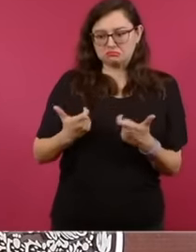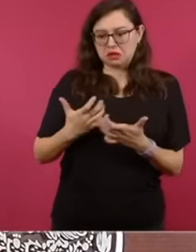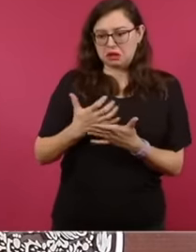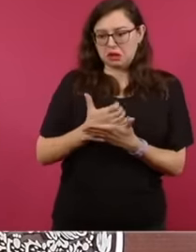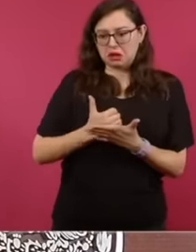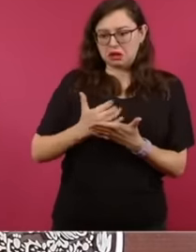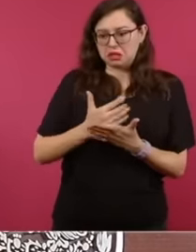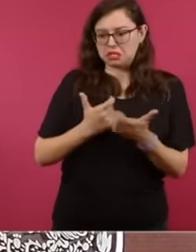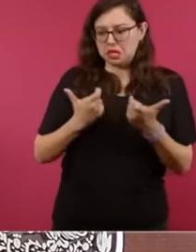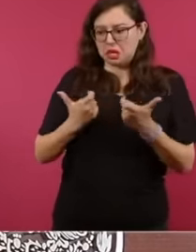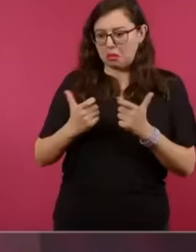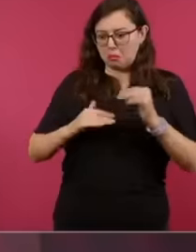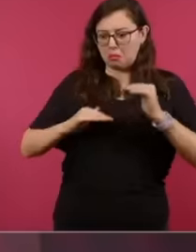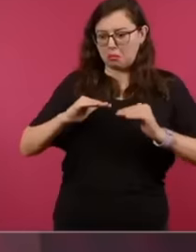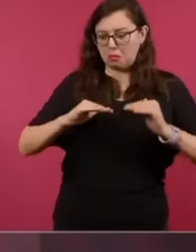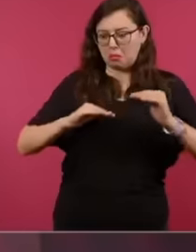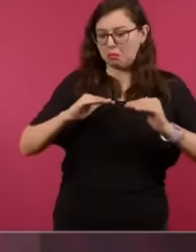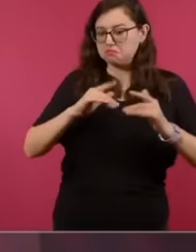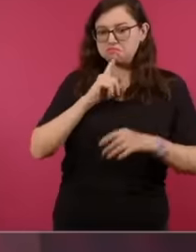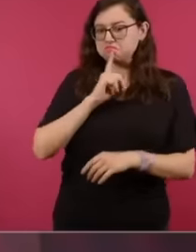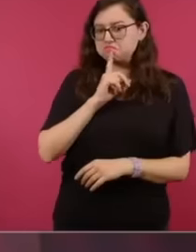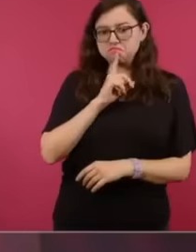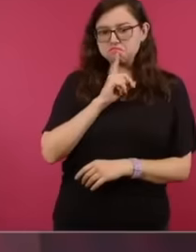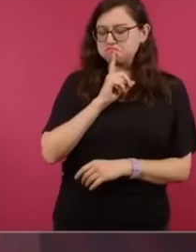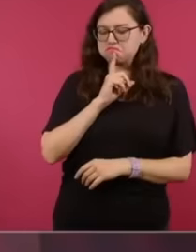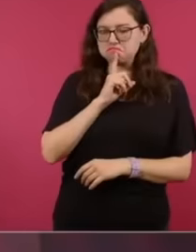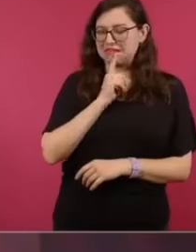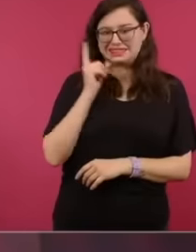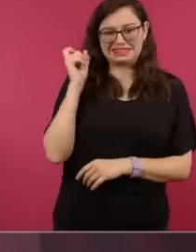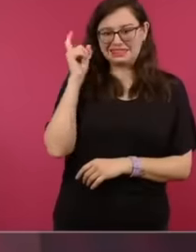una estabilidad como la de ahora.